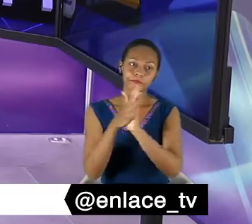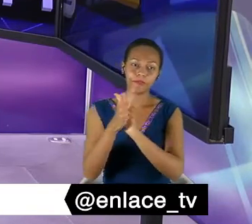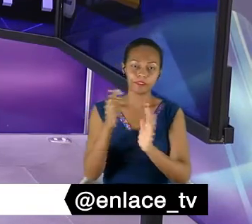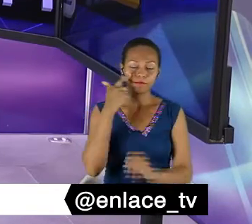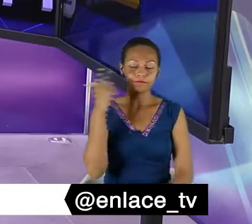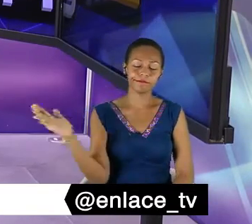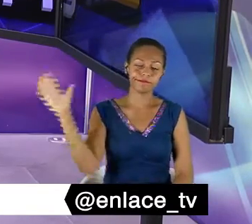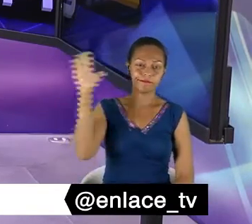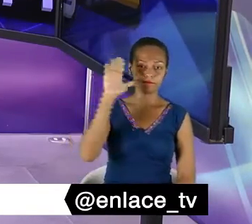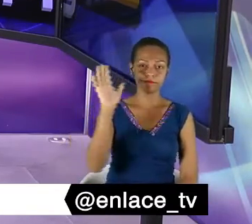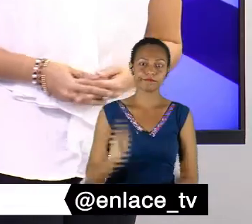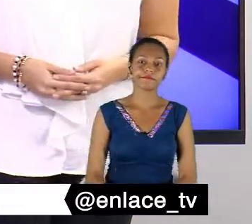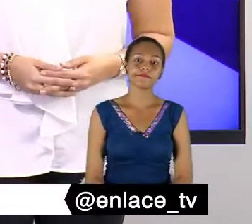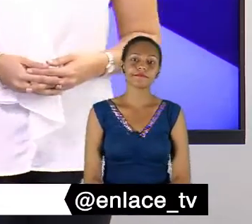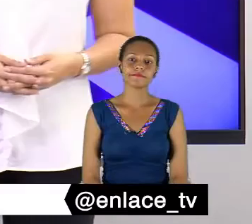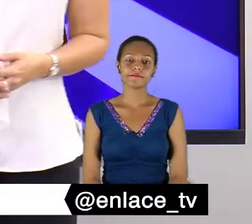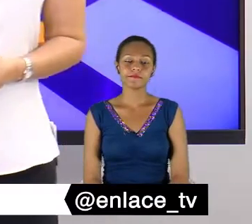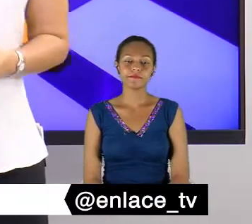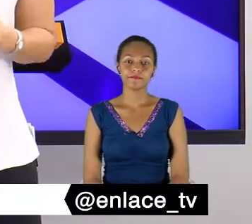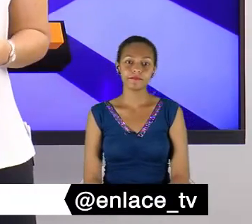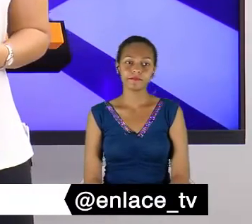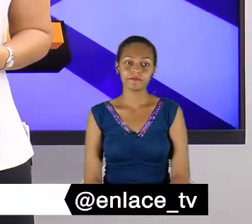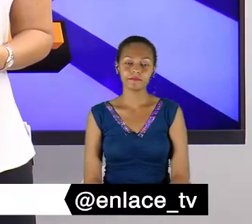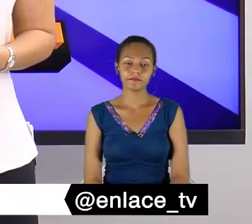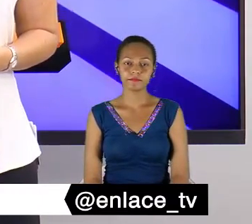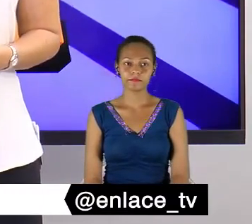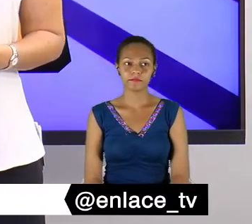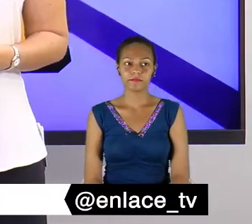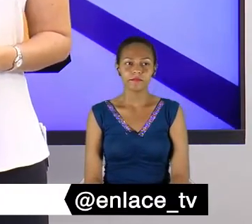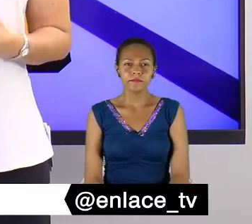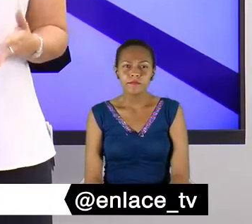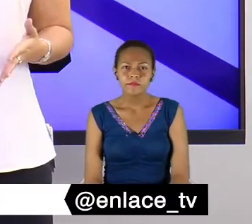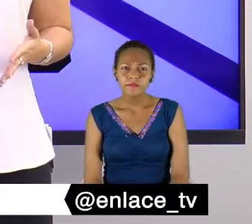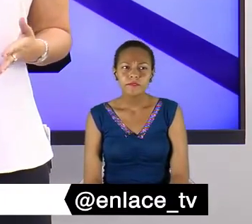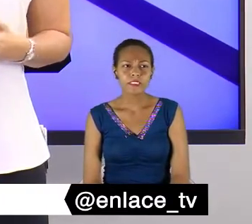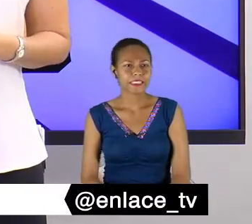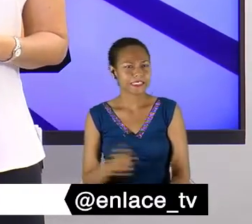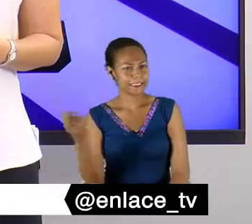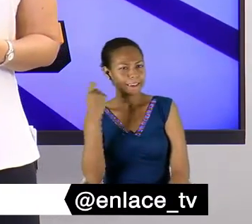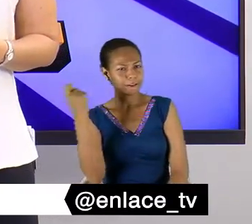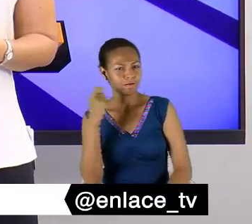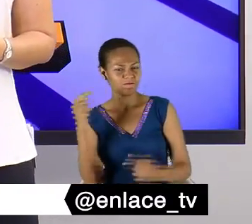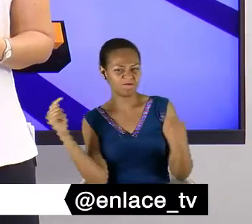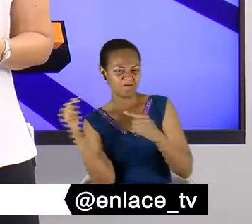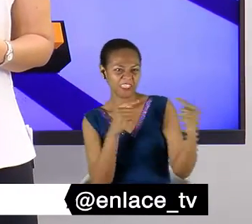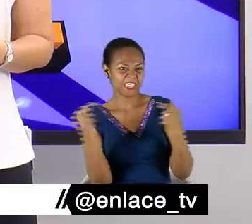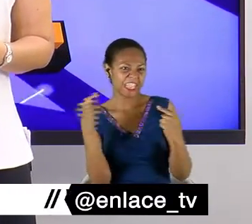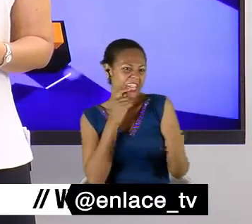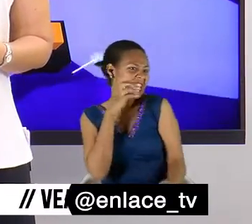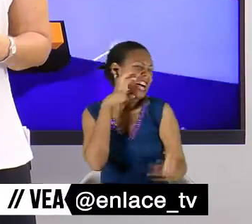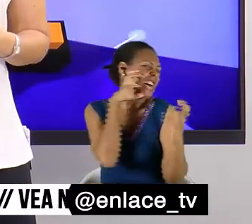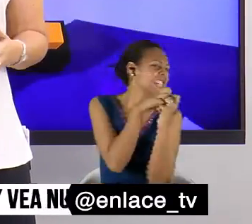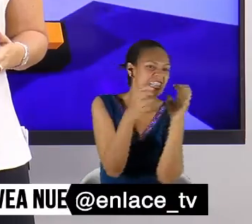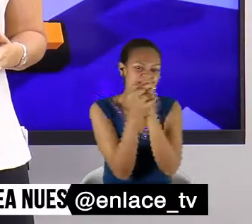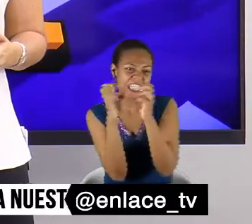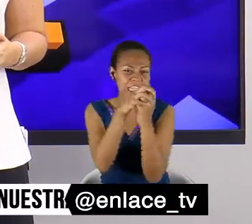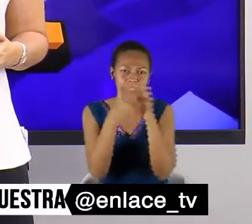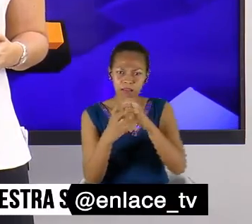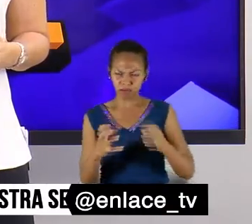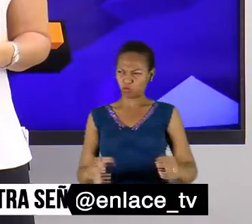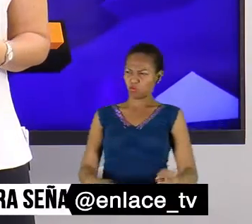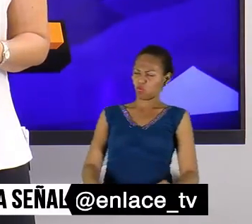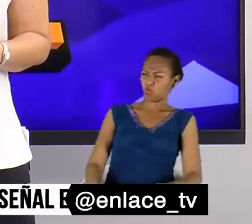nuestros titulares. A mordiscos terminó una pelea entre dos mujeres en Barranca Bermeja. Las mujeres